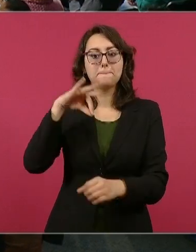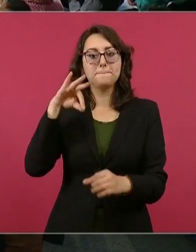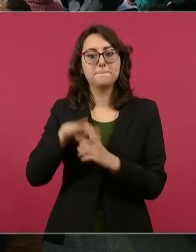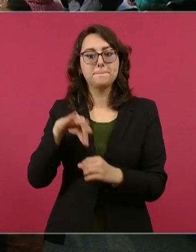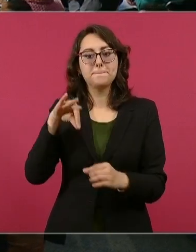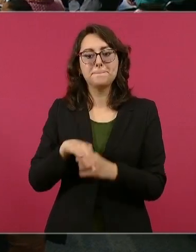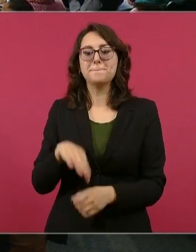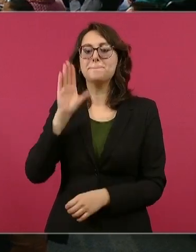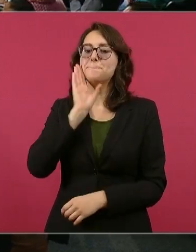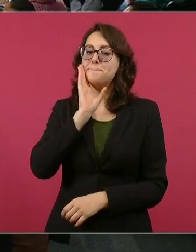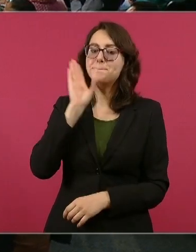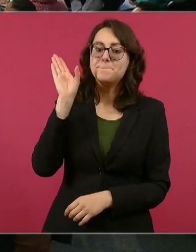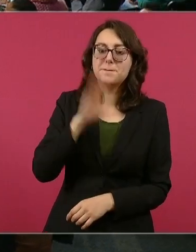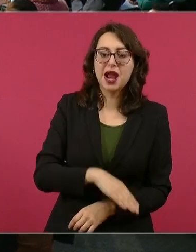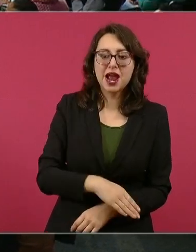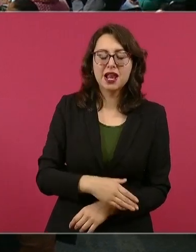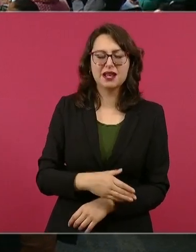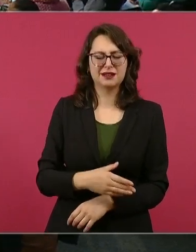porque